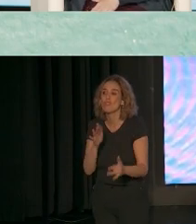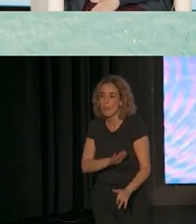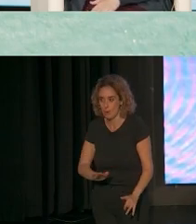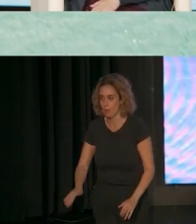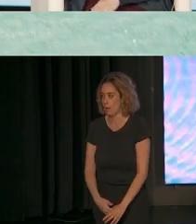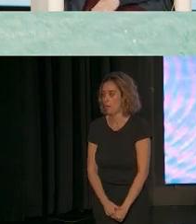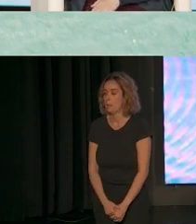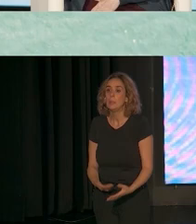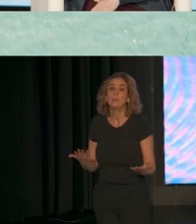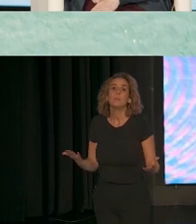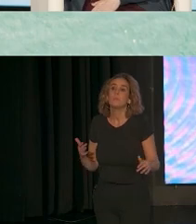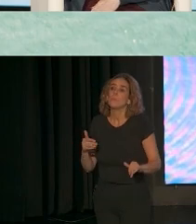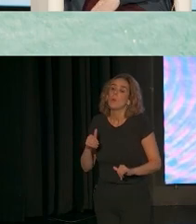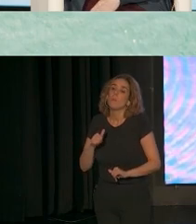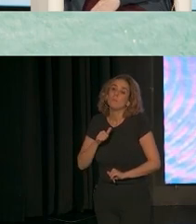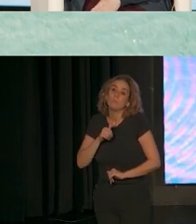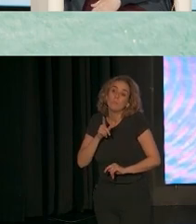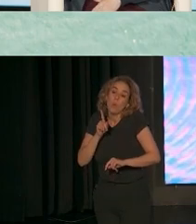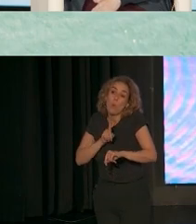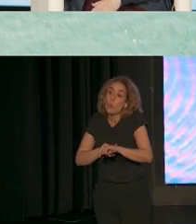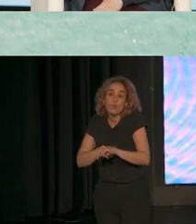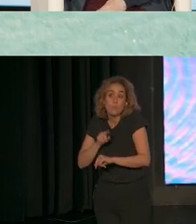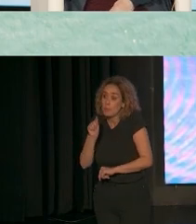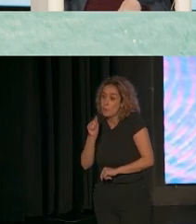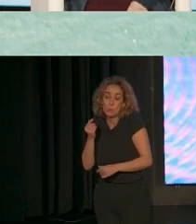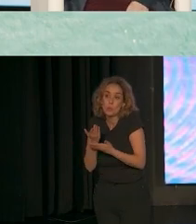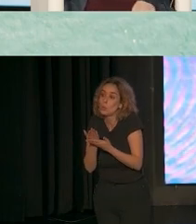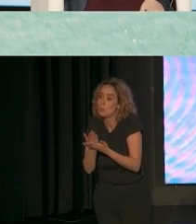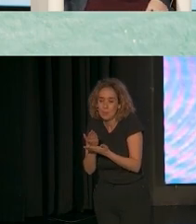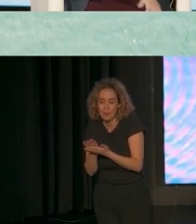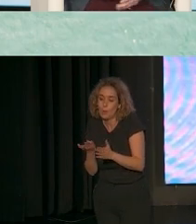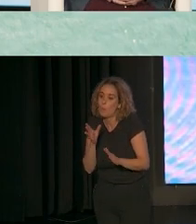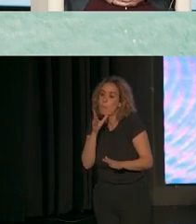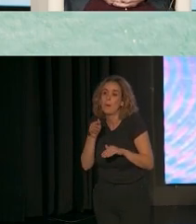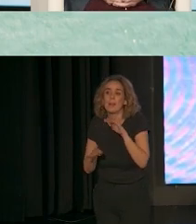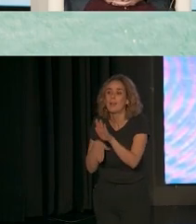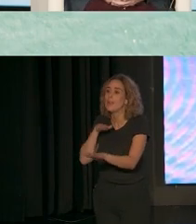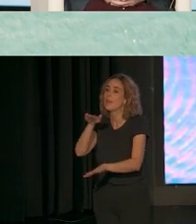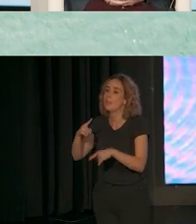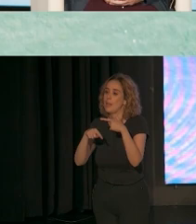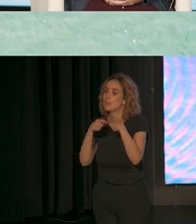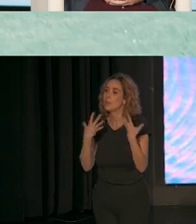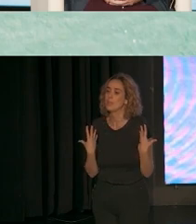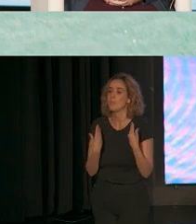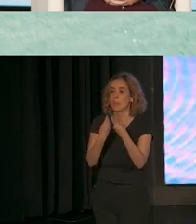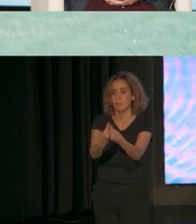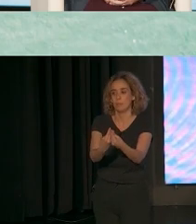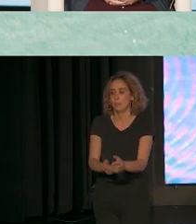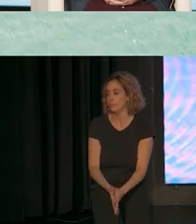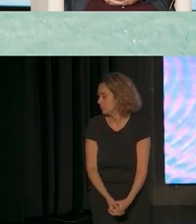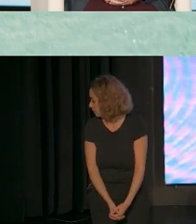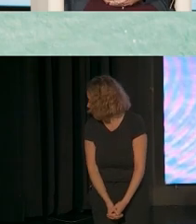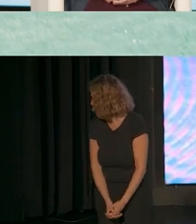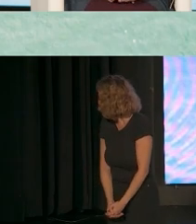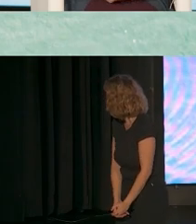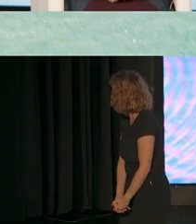Así que os pido unos minutos de vuestro tiempo. Para que caminéis al lado de estas familias.